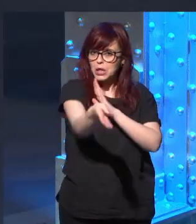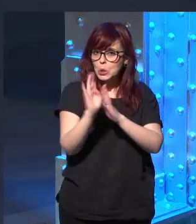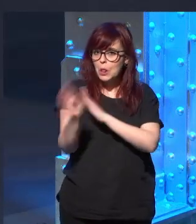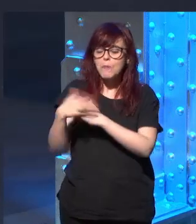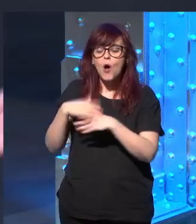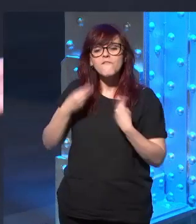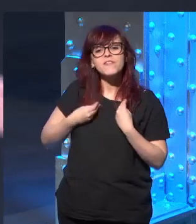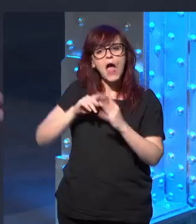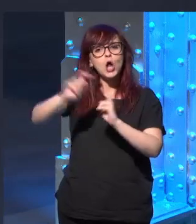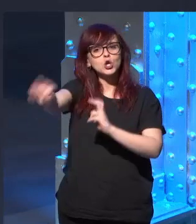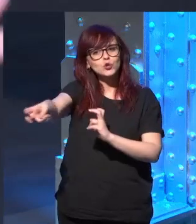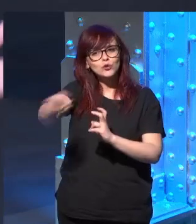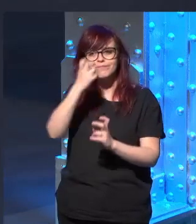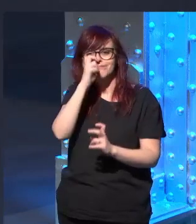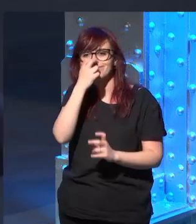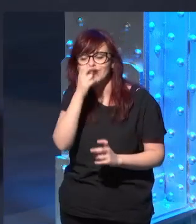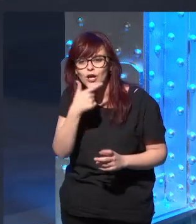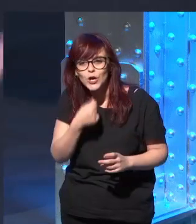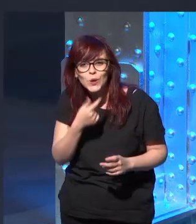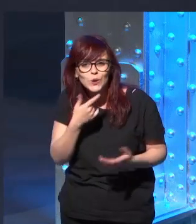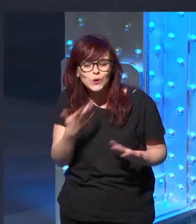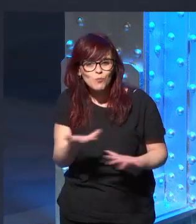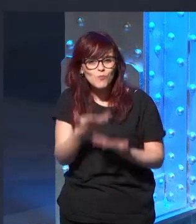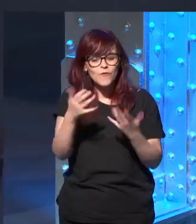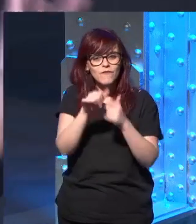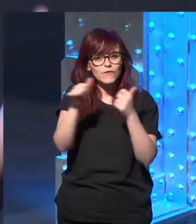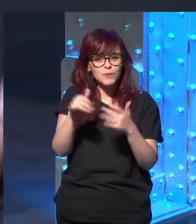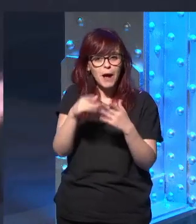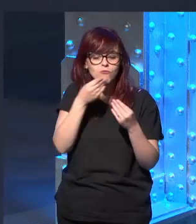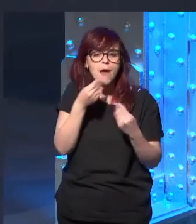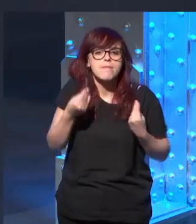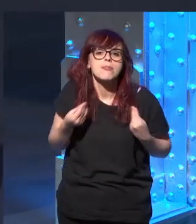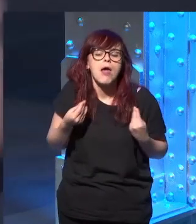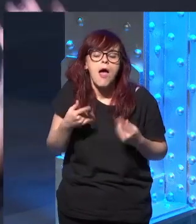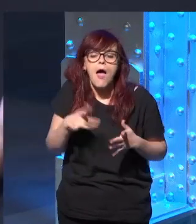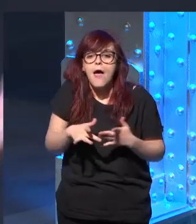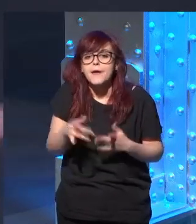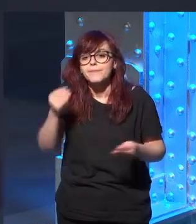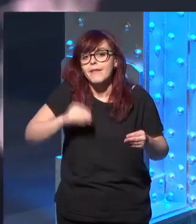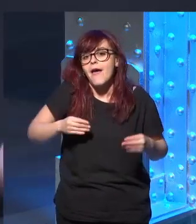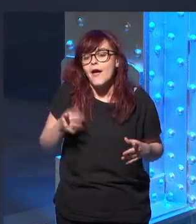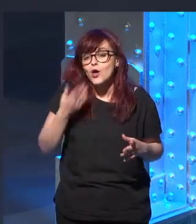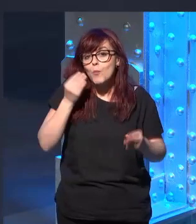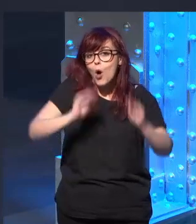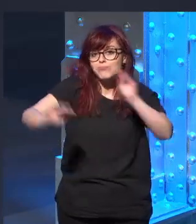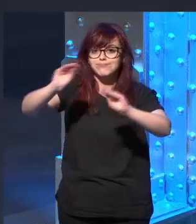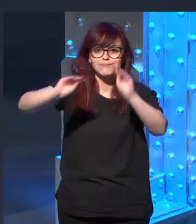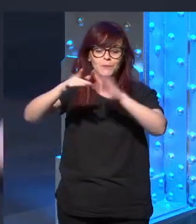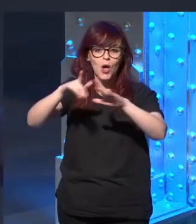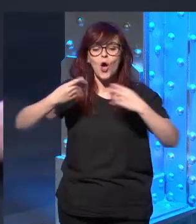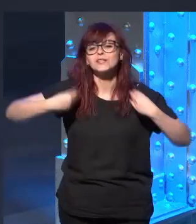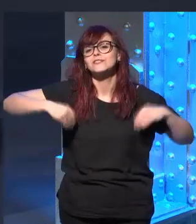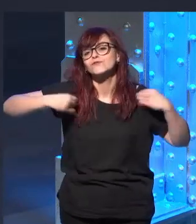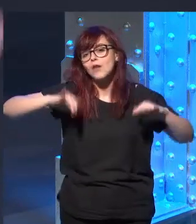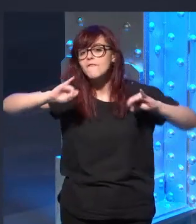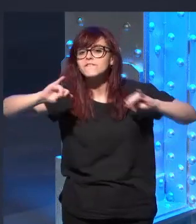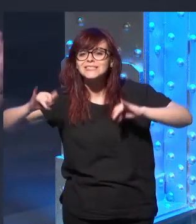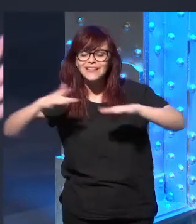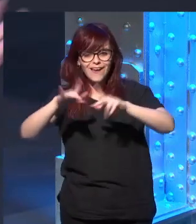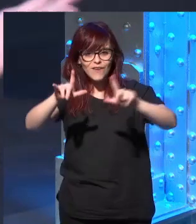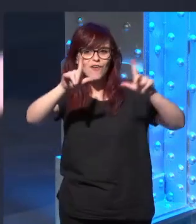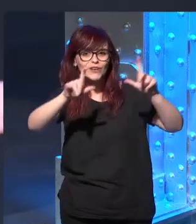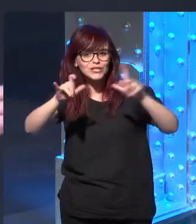los demás, aunque sea una vida totalmente representada, ¿no? Qué bien nos lo pasamos, sí, claro, qué bien nos lo pasamos de fiesta, qué